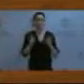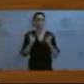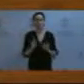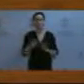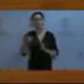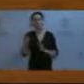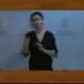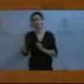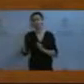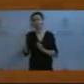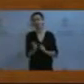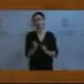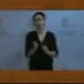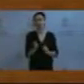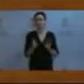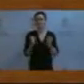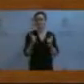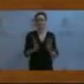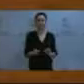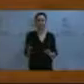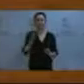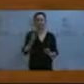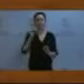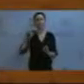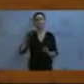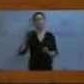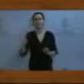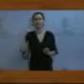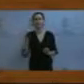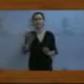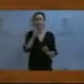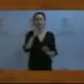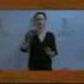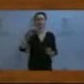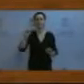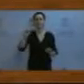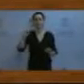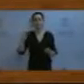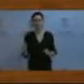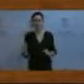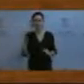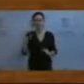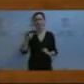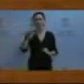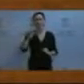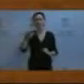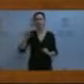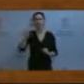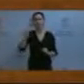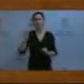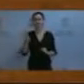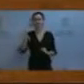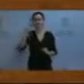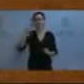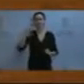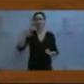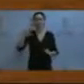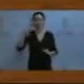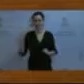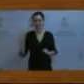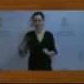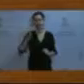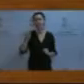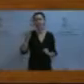externos de asesoramiento, todos, ¿no? La RTPA, el SERPA, GISPASA, la Sociedad Regional de Promoción, RECREA, IDBASA,